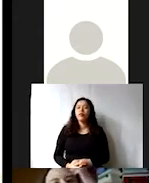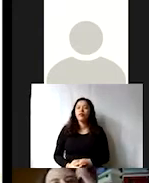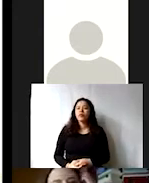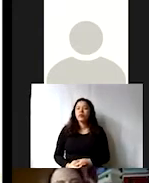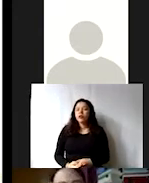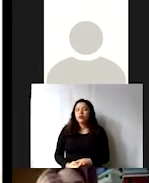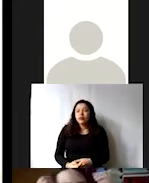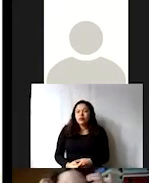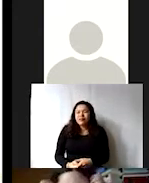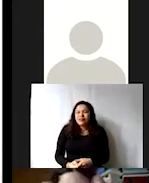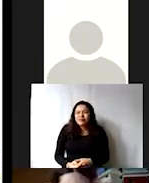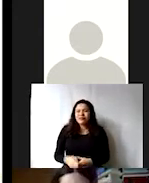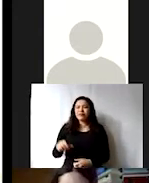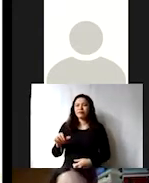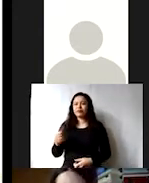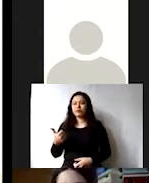poquito más,